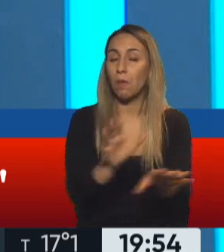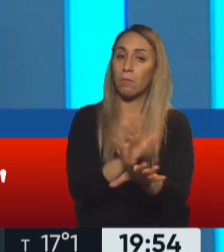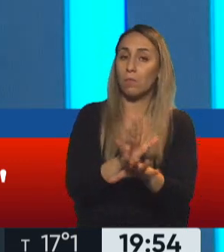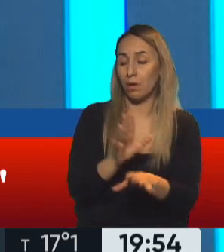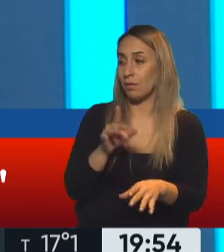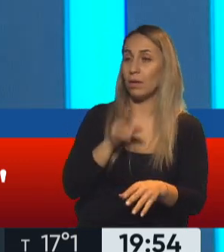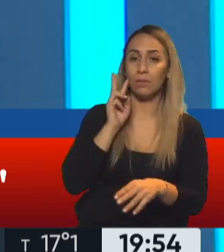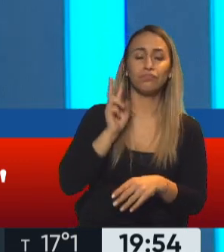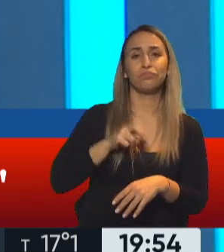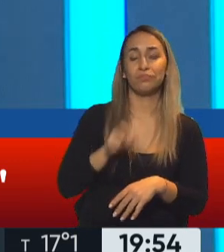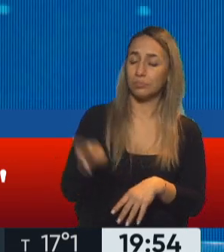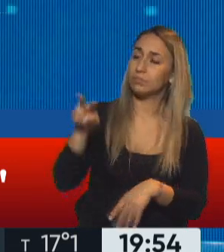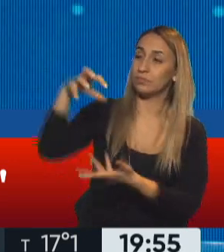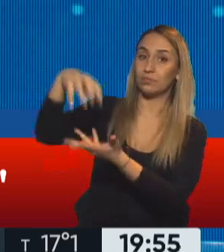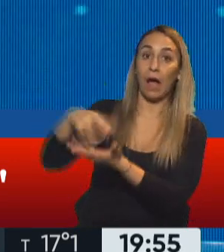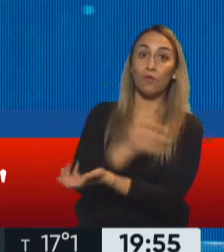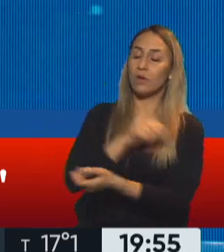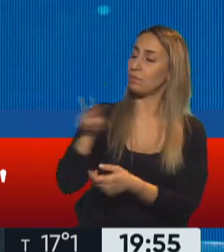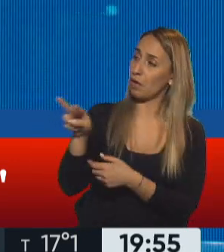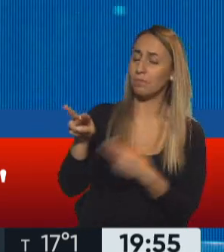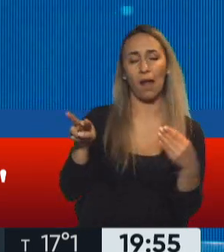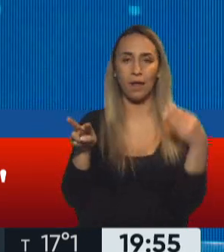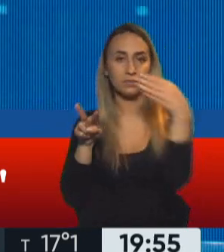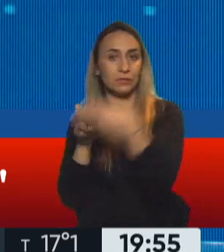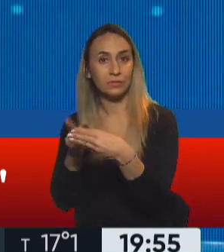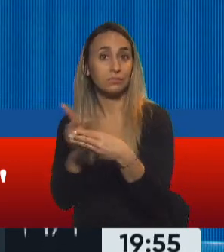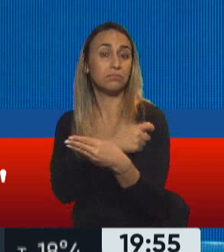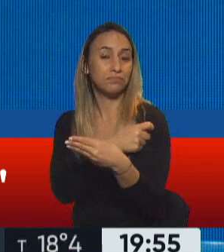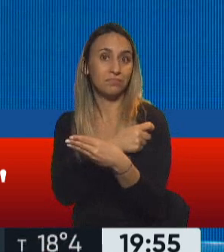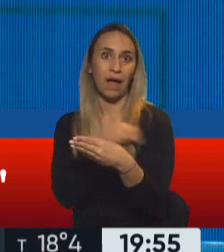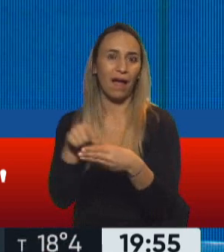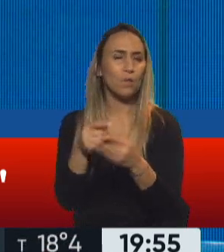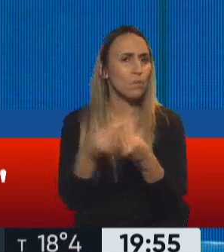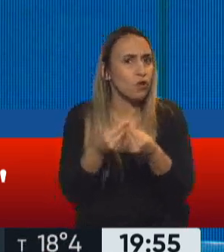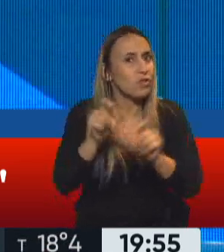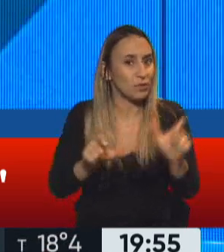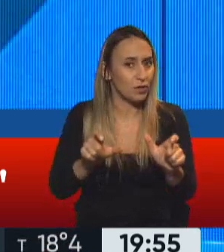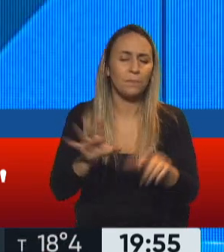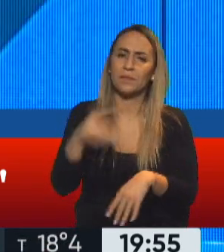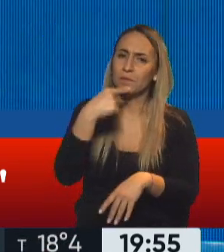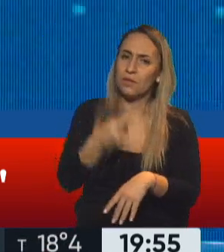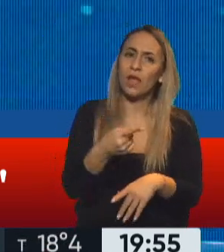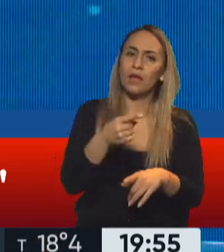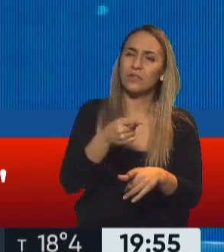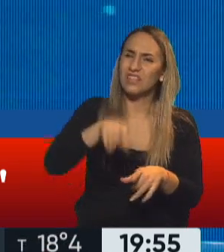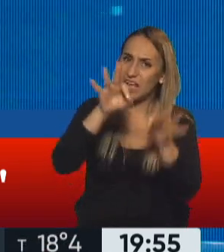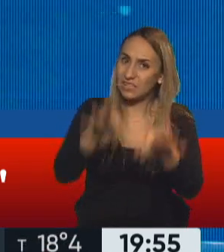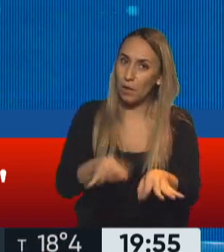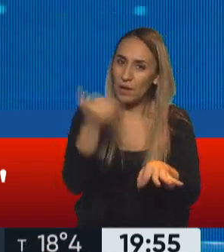ejemplo, medidas como ampliar el aforo para vacunados en bares, en sectores donde se sabe que está la población